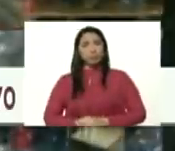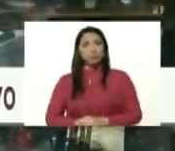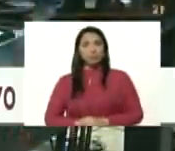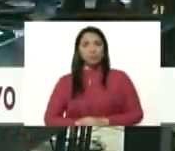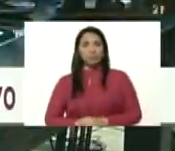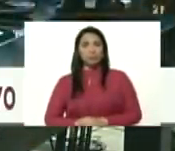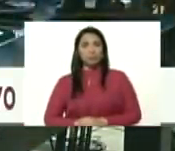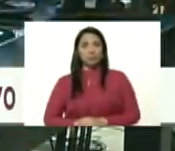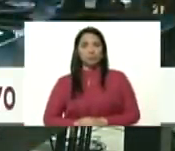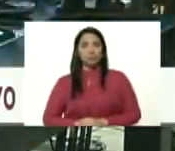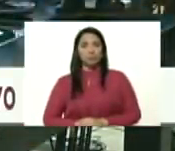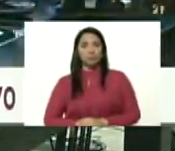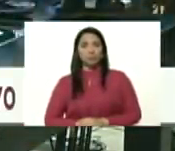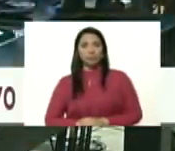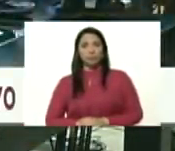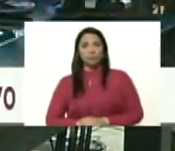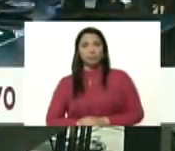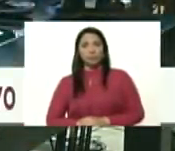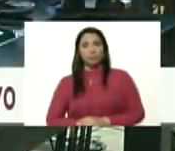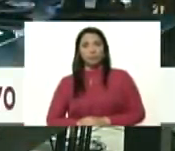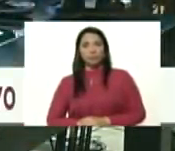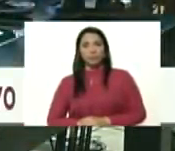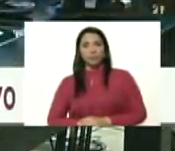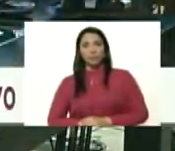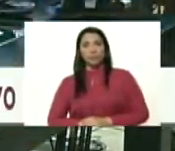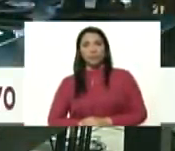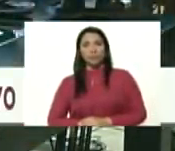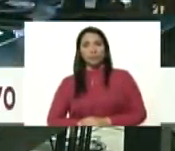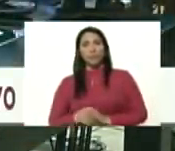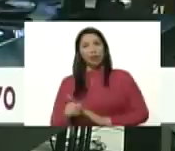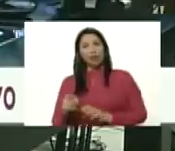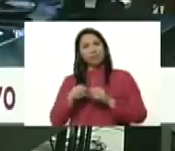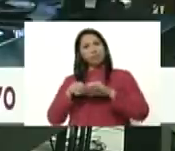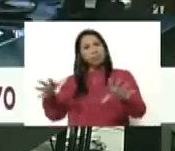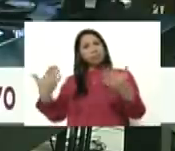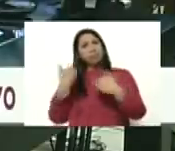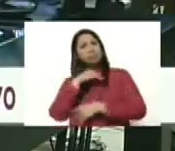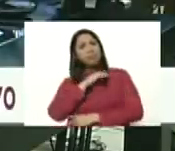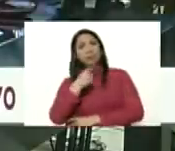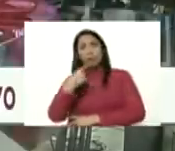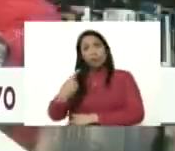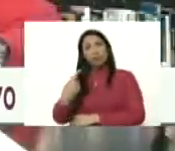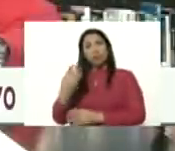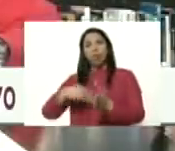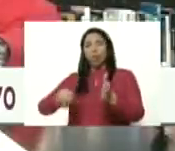sobre todo la agroindustria. De esta pandemia, yo lo he dicho,